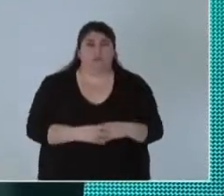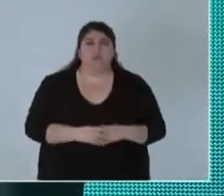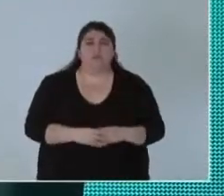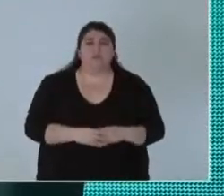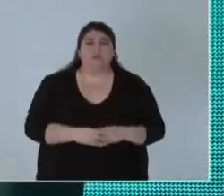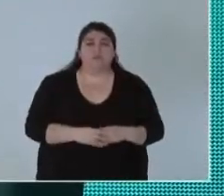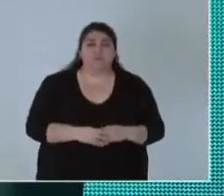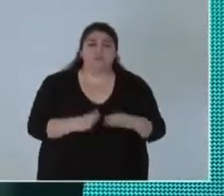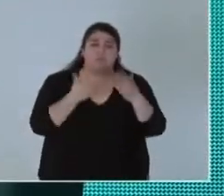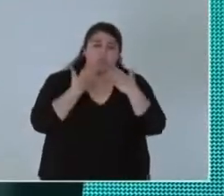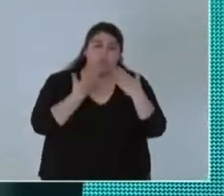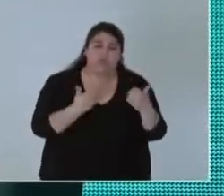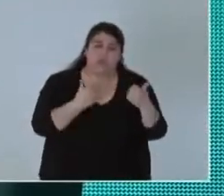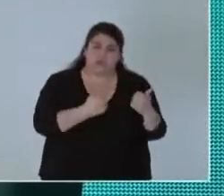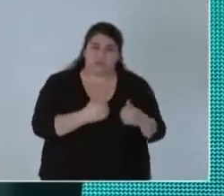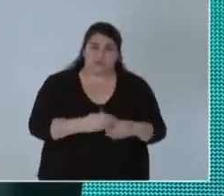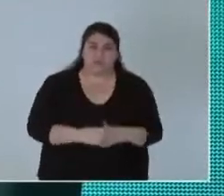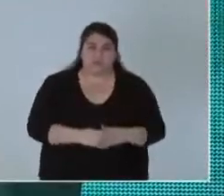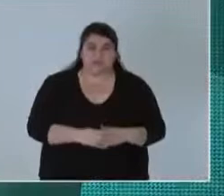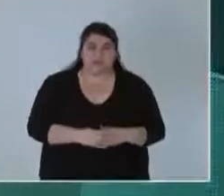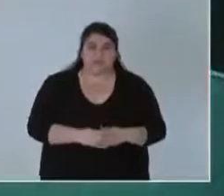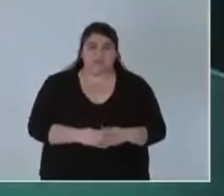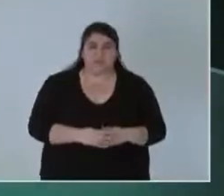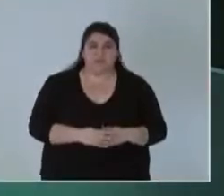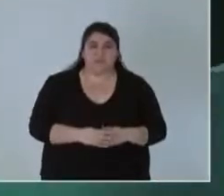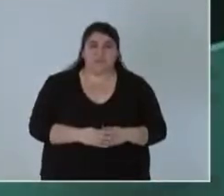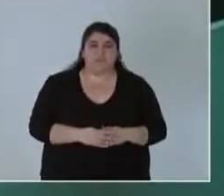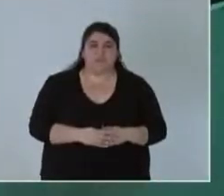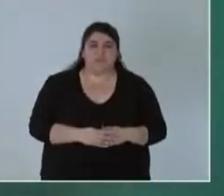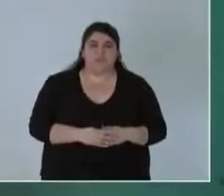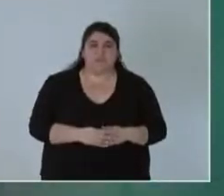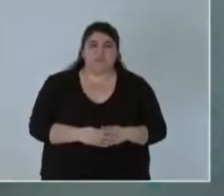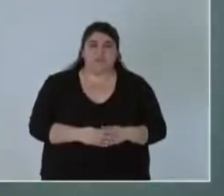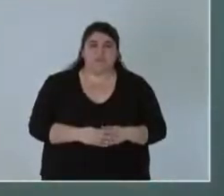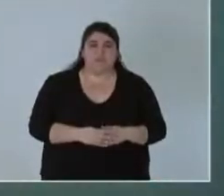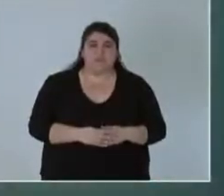Muchas gracias, candidata. Cierra entonces este eje, Rodrigo Ramos.